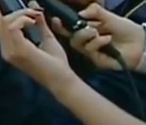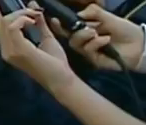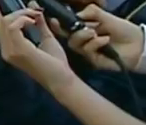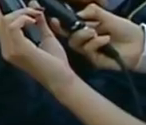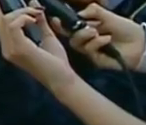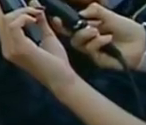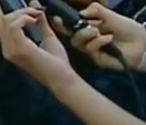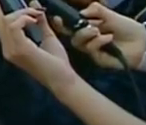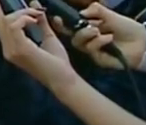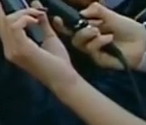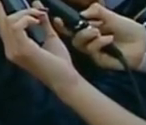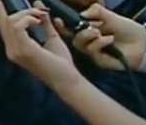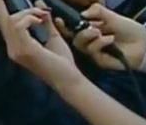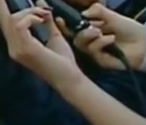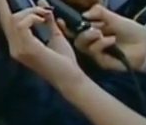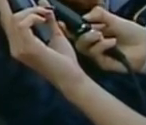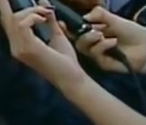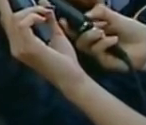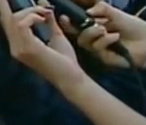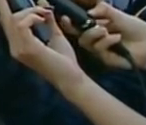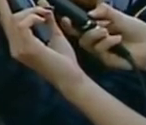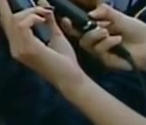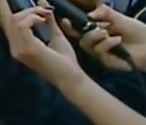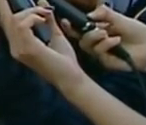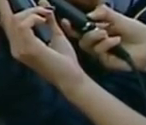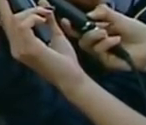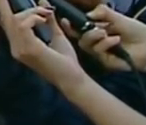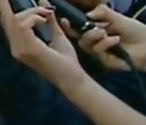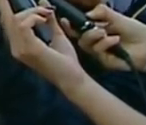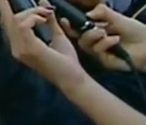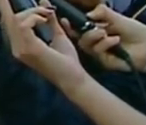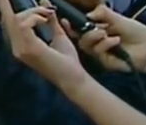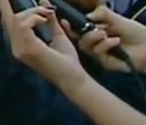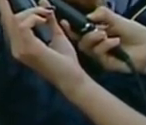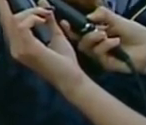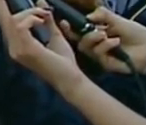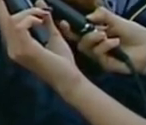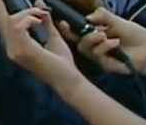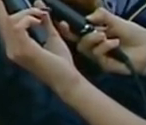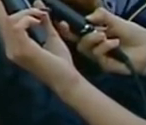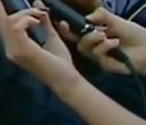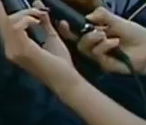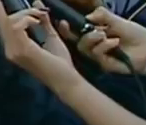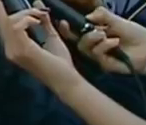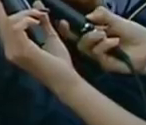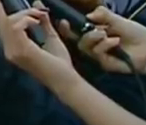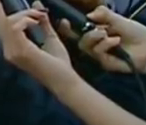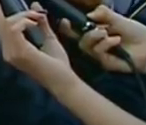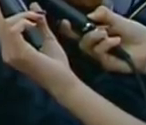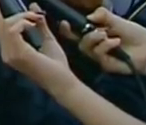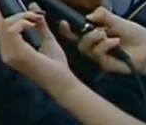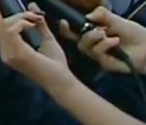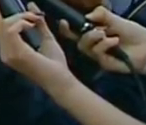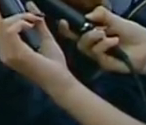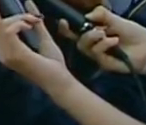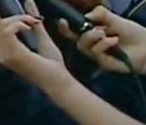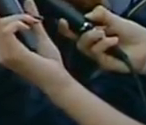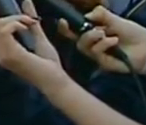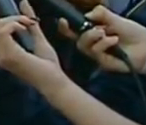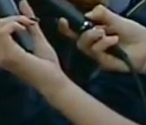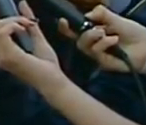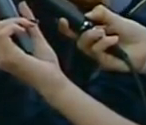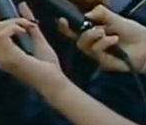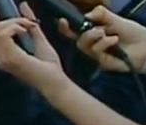lo que quiero decir es que el Petro es una posibilidad de desarrollo que se pierde de vista. Estamos apenas comenzando y va a